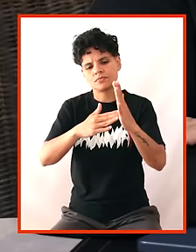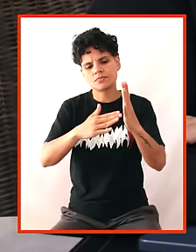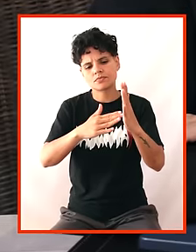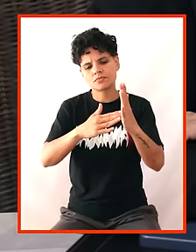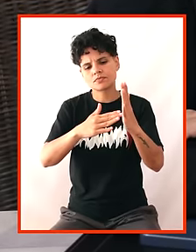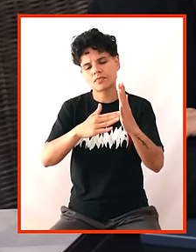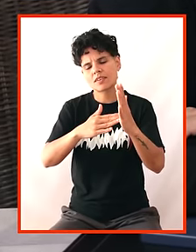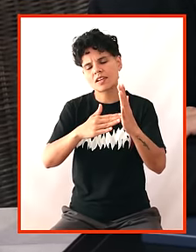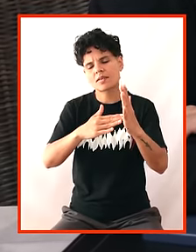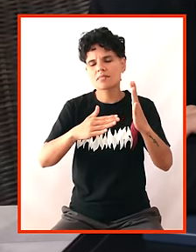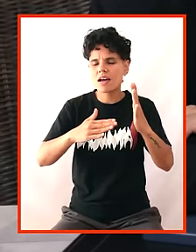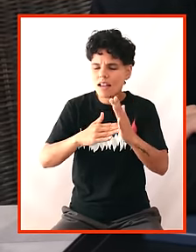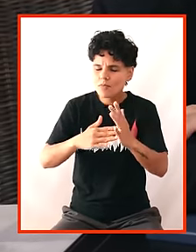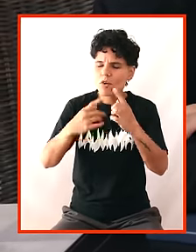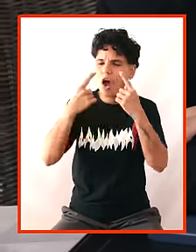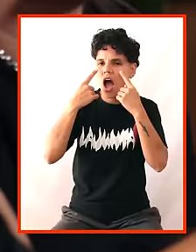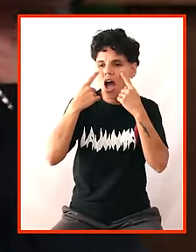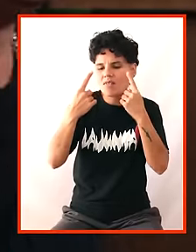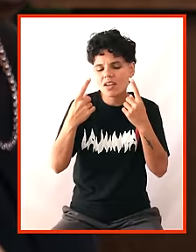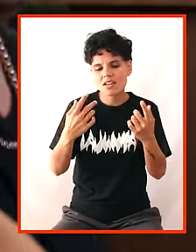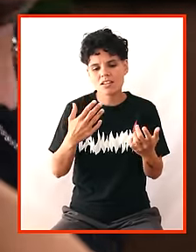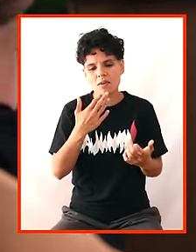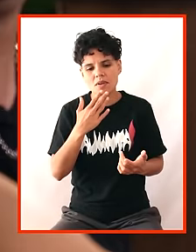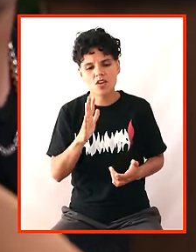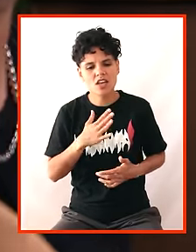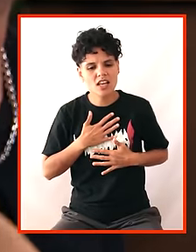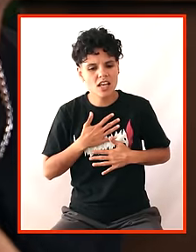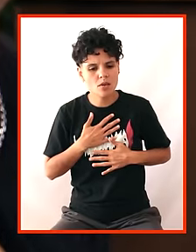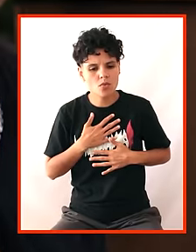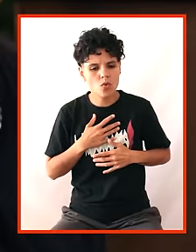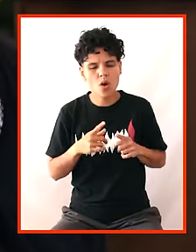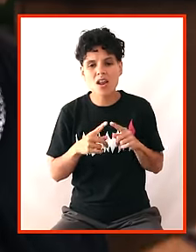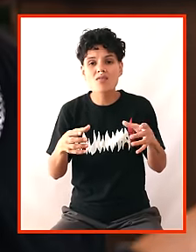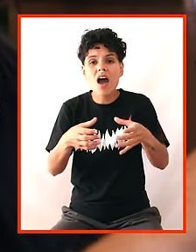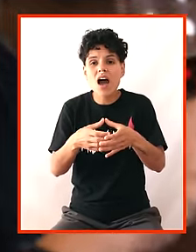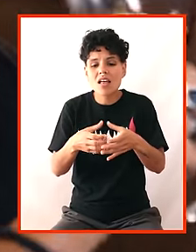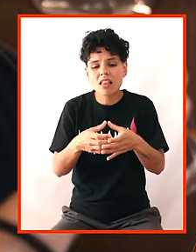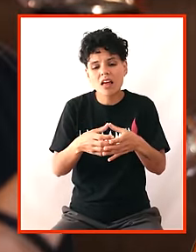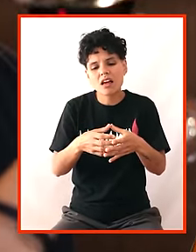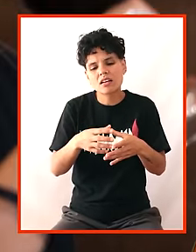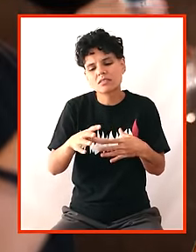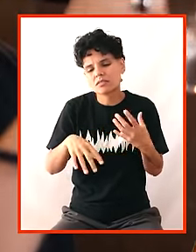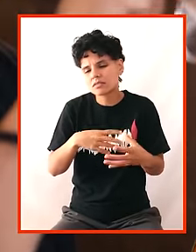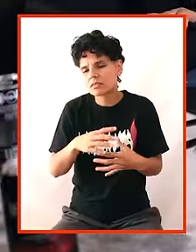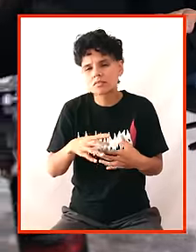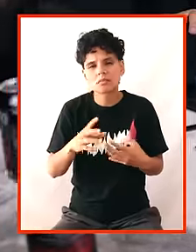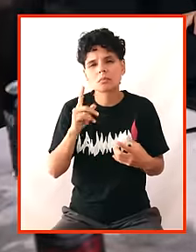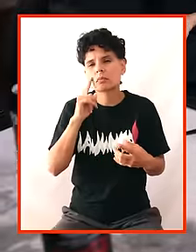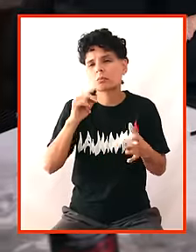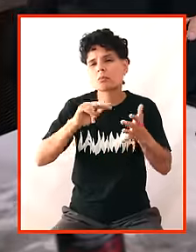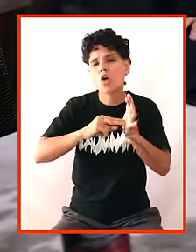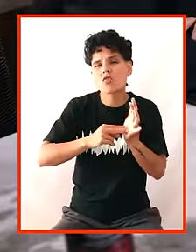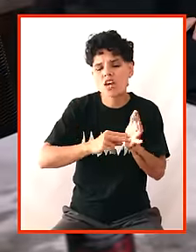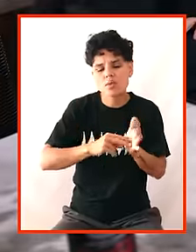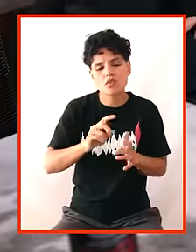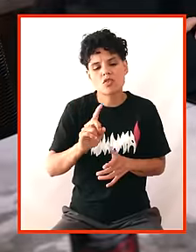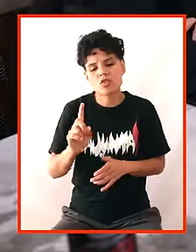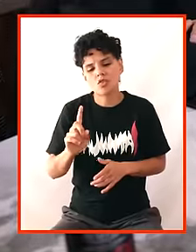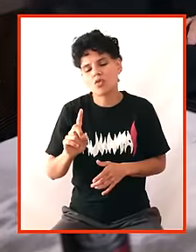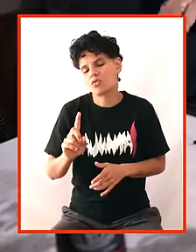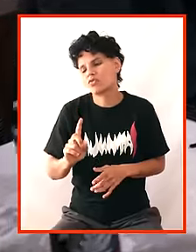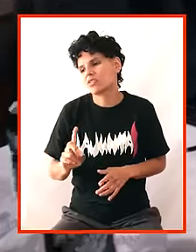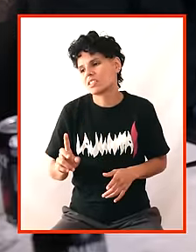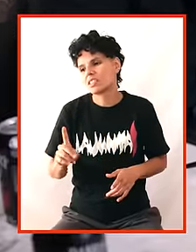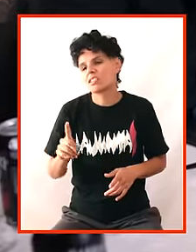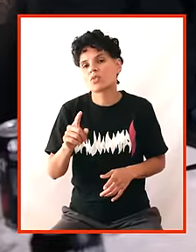pasa. Aprovechemos de descansar, no queríamos que se resintiera tampoco la banda, música, ¿cachai? Sí, la foto ya tenía el motor. Como que las ganas son muy importantes a la